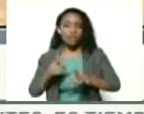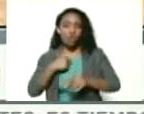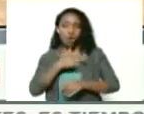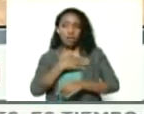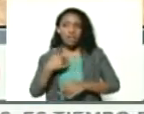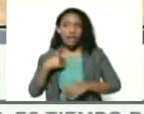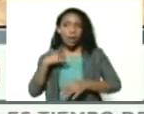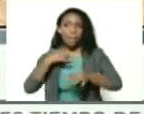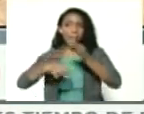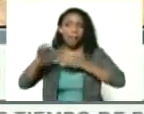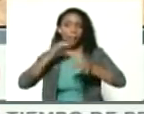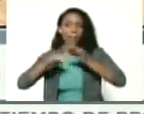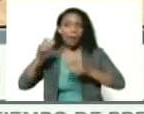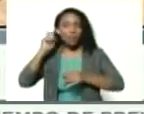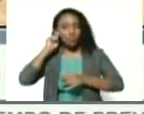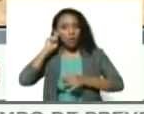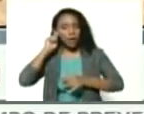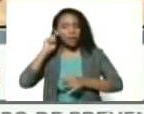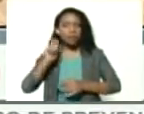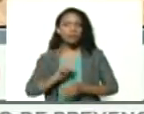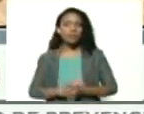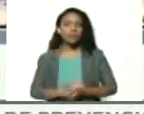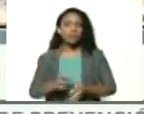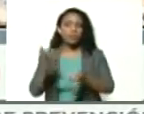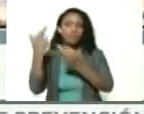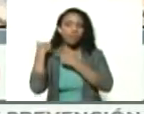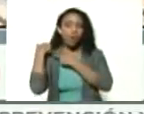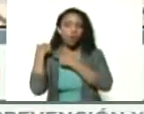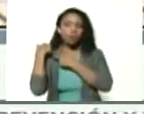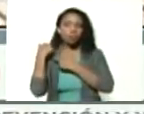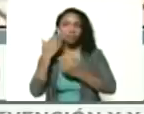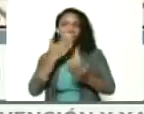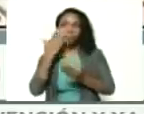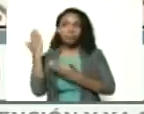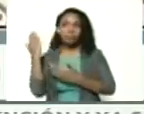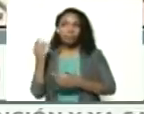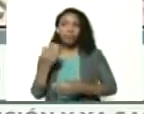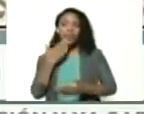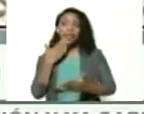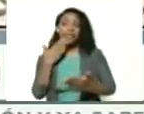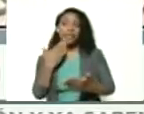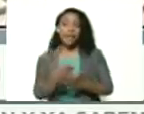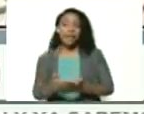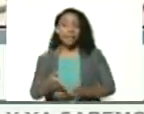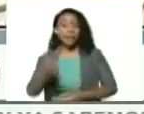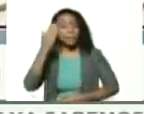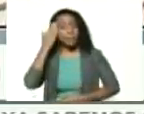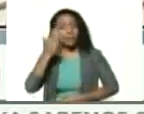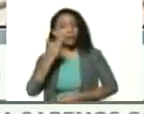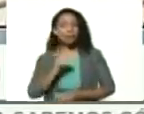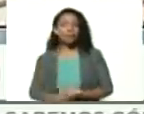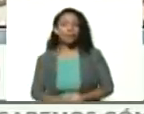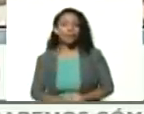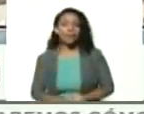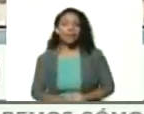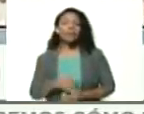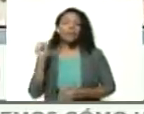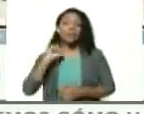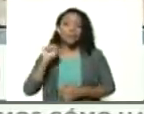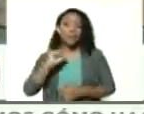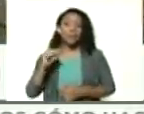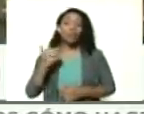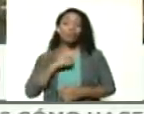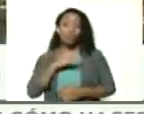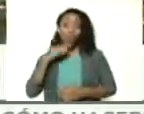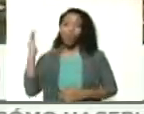un comentario, general en jefe, almirante en jefe, en ese orden. Muchas gracias, mi comandante en jefe. En efecto, bueno, hemos